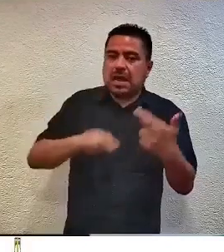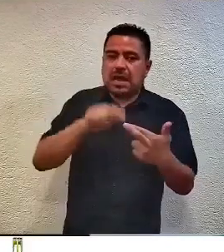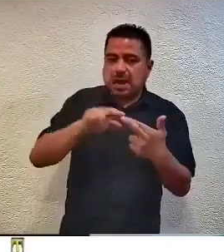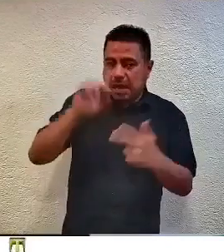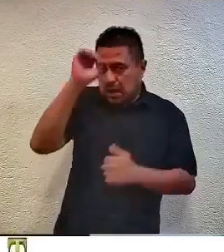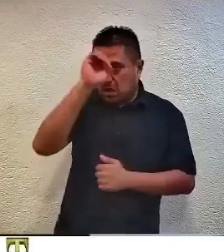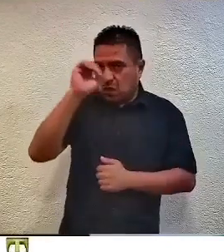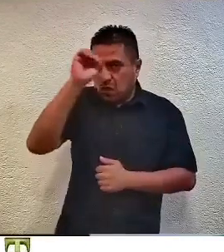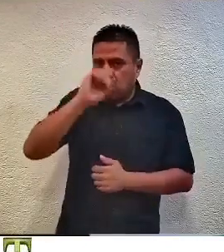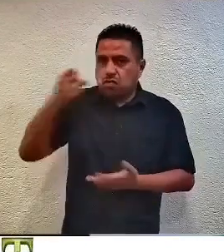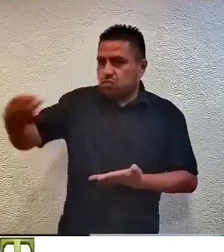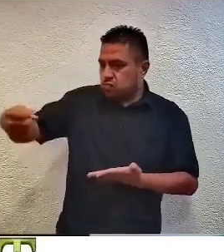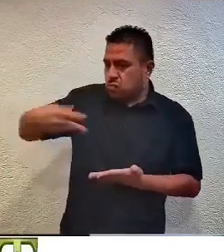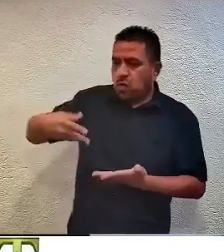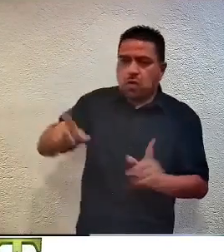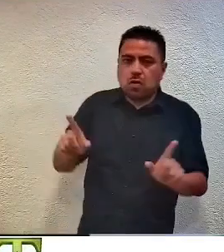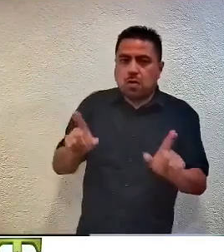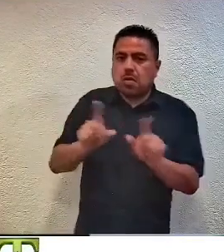observó